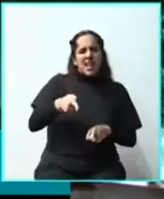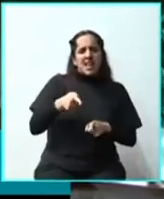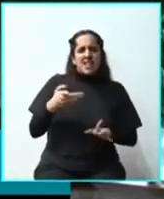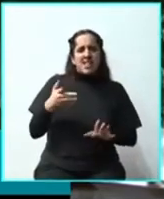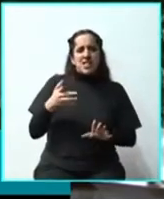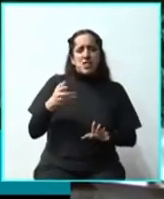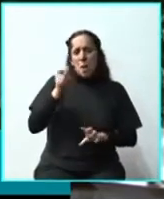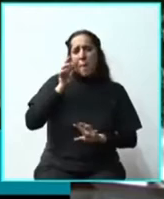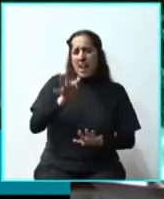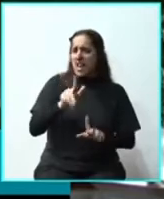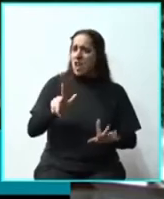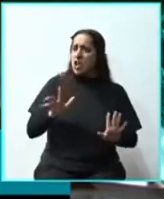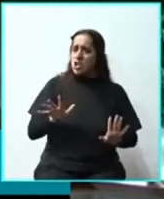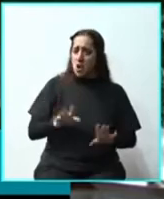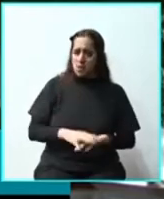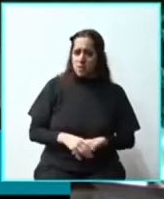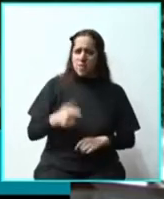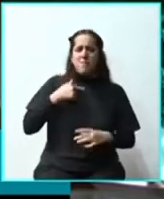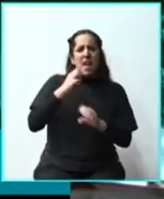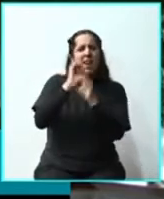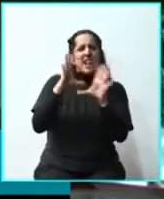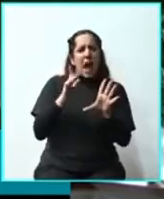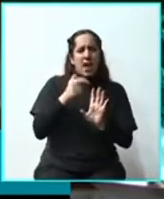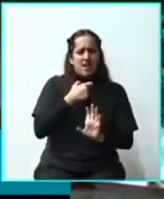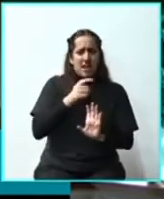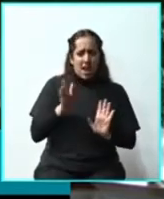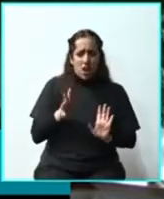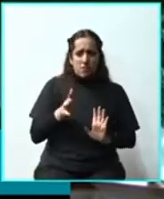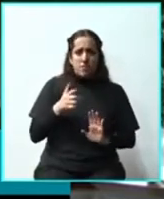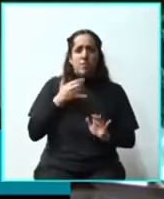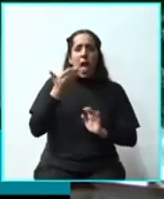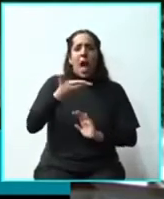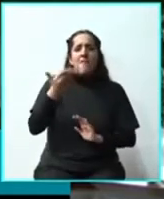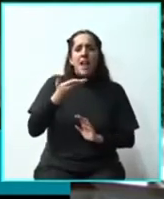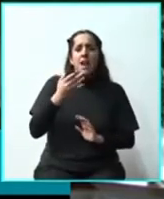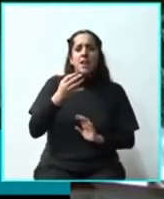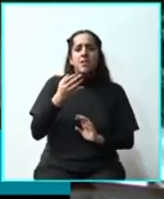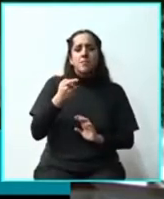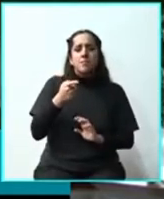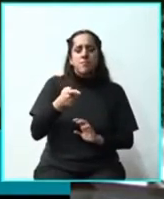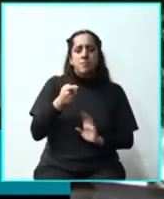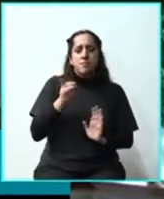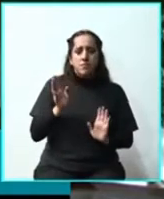altamente peligroso. Y acá quiero aclarar algo. Nosotros no hablamos desde un oportunismo de ocasión.